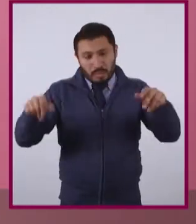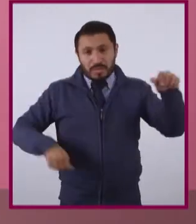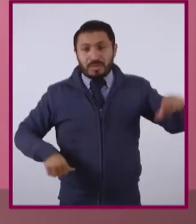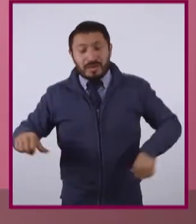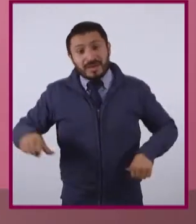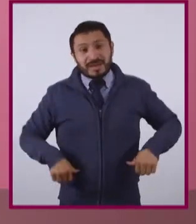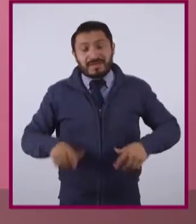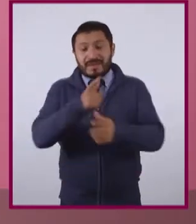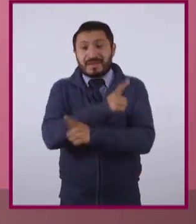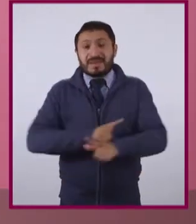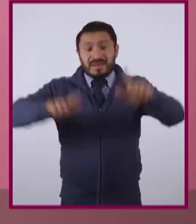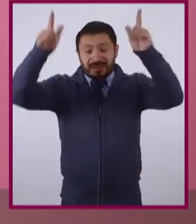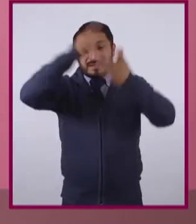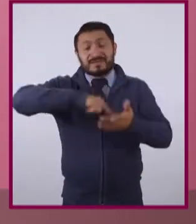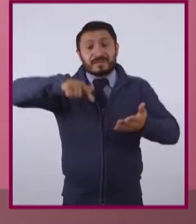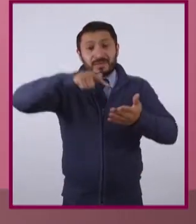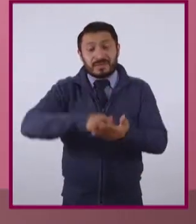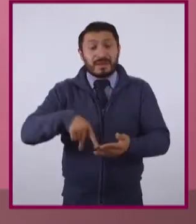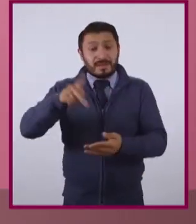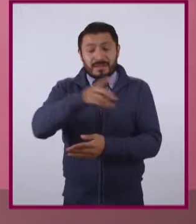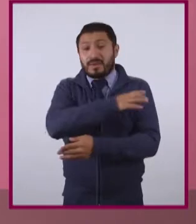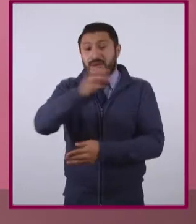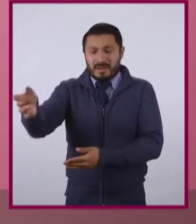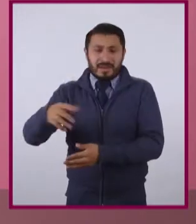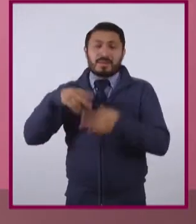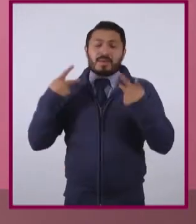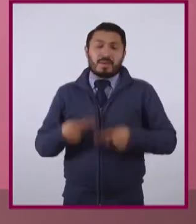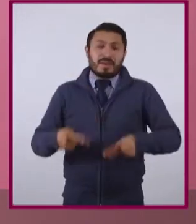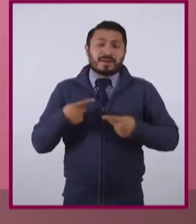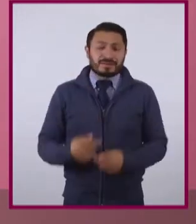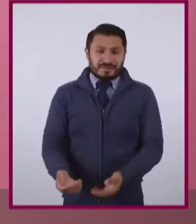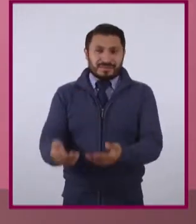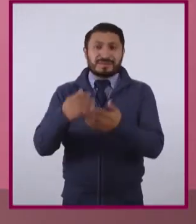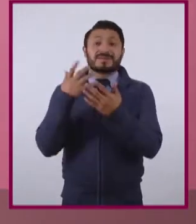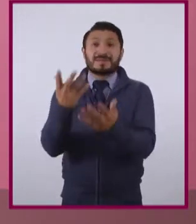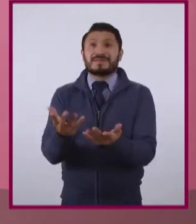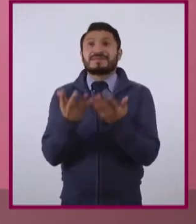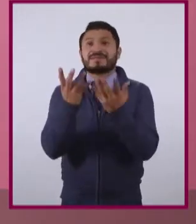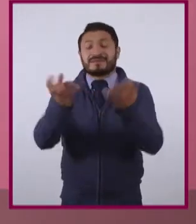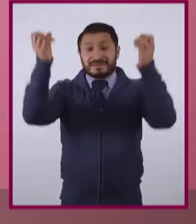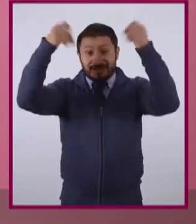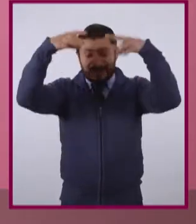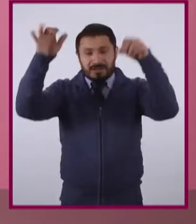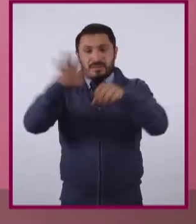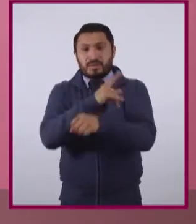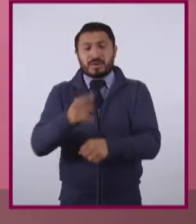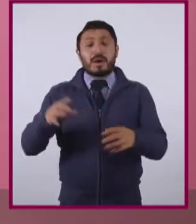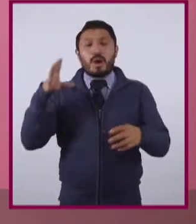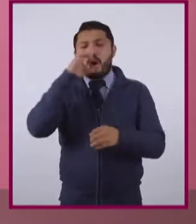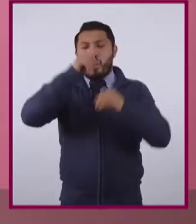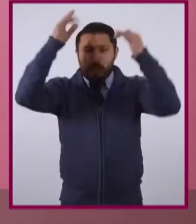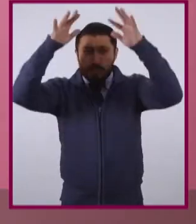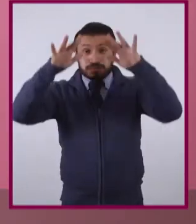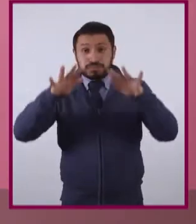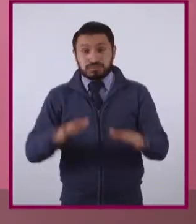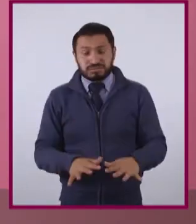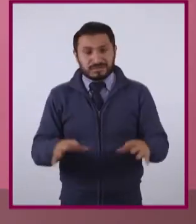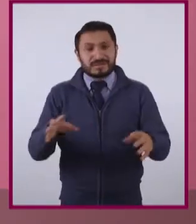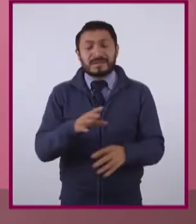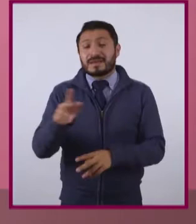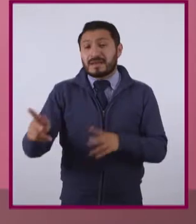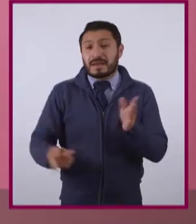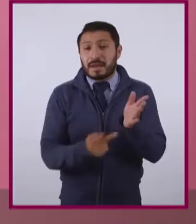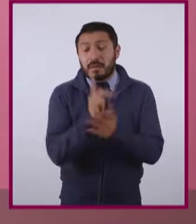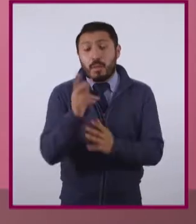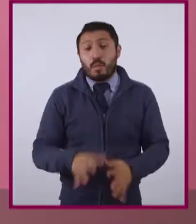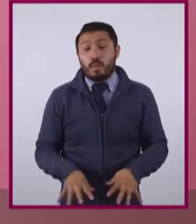que la gente en el campo normalmente espera con ansia la lluvia cada año porque les ayuda a bajar el calor y a hacer crecer sus cultivos, lo cual